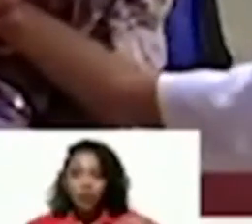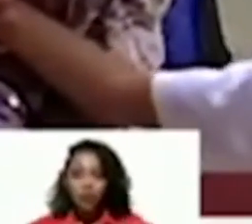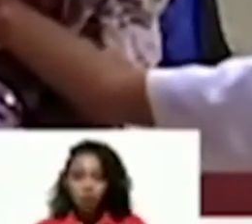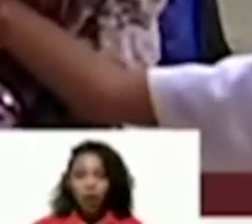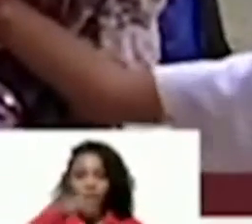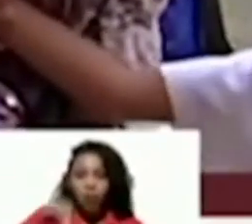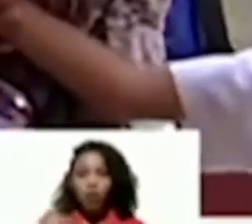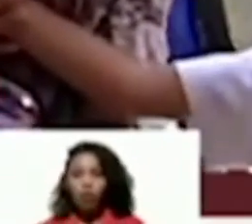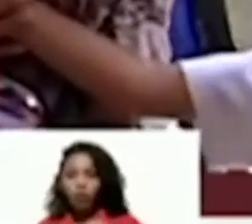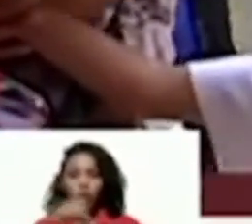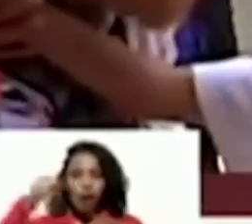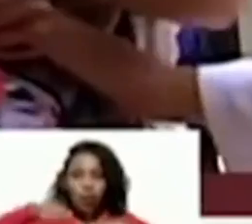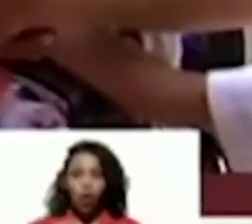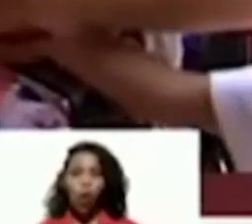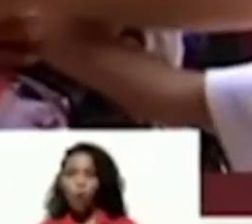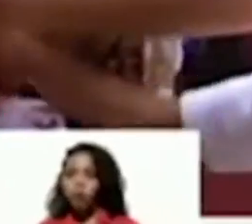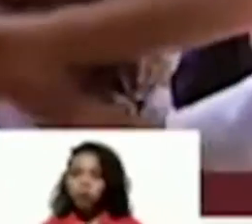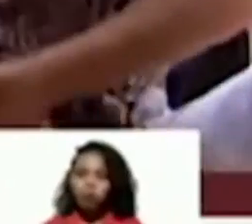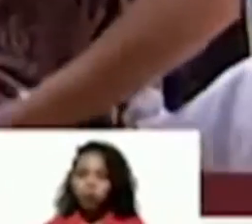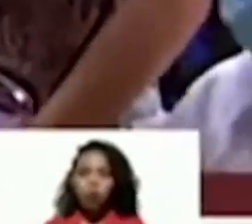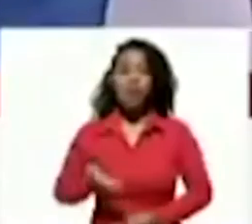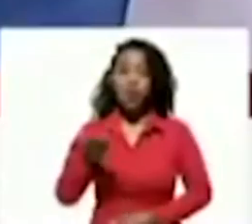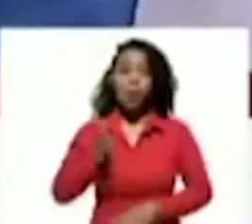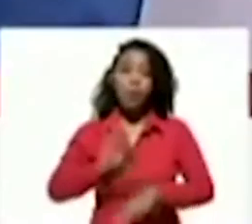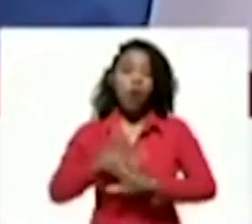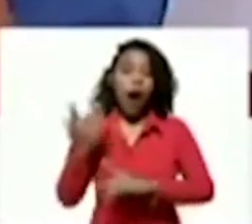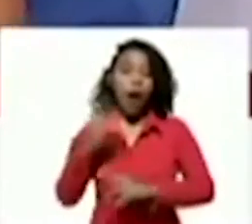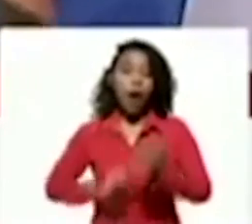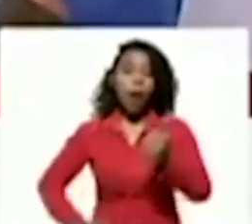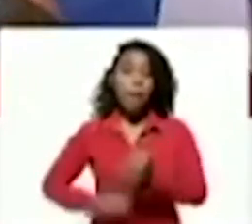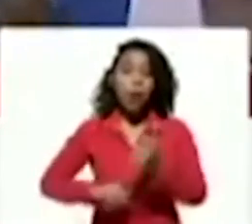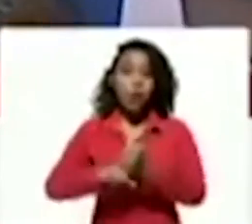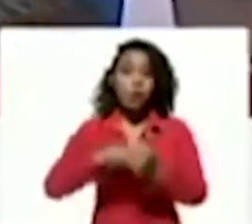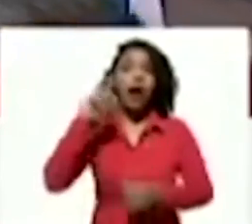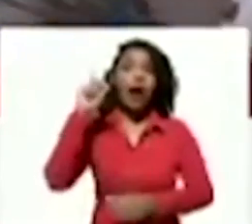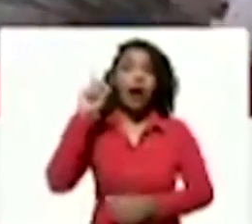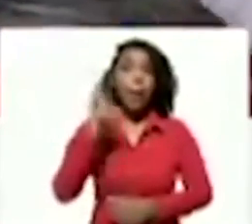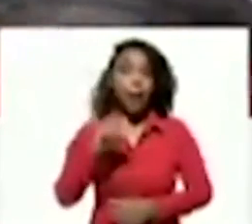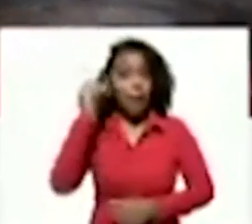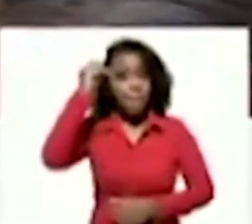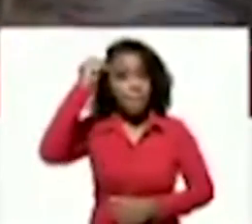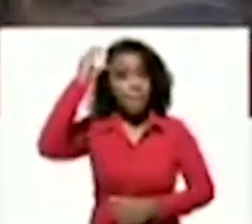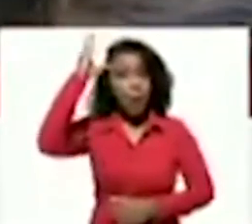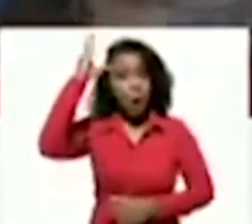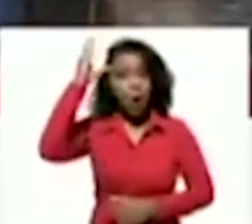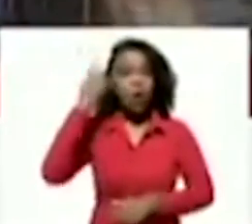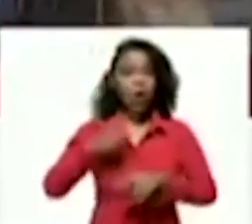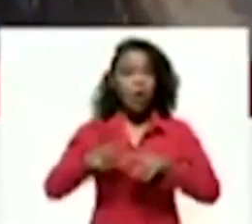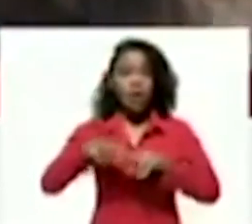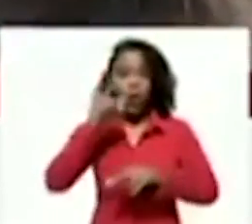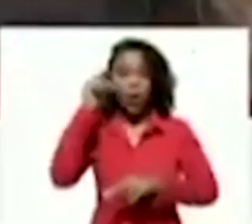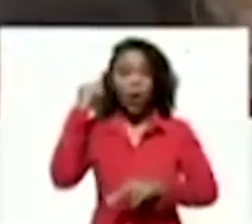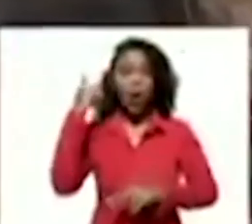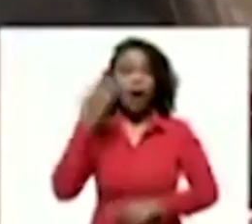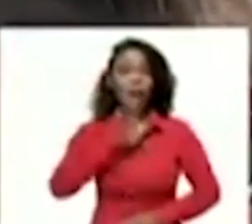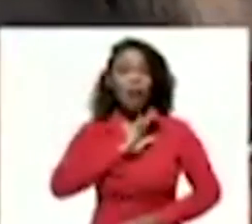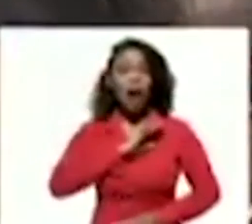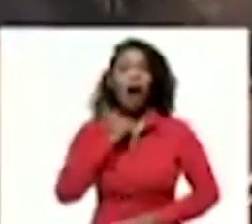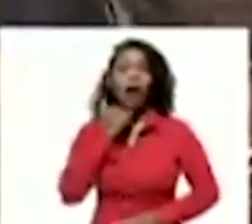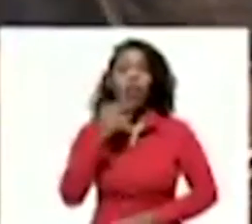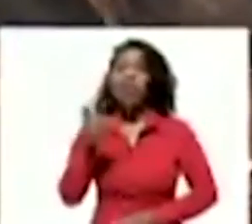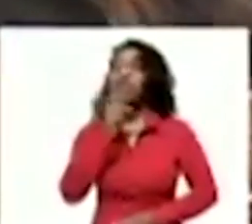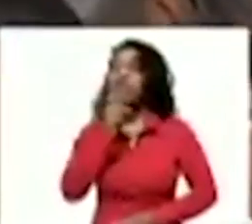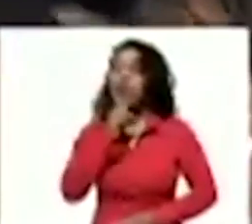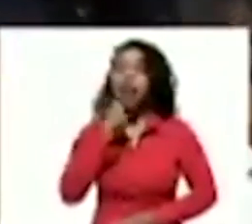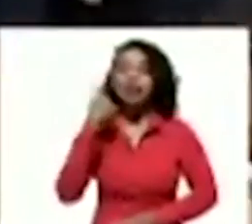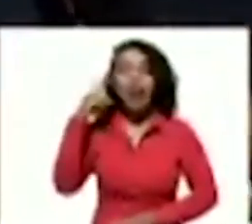La vicepresidenta venezolana recordó en la misma transmisión que han estado vacunando en las escuelas y en los